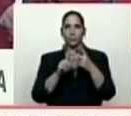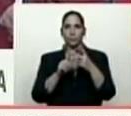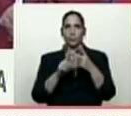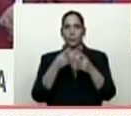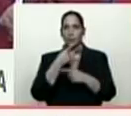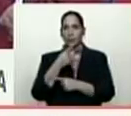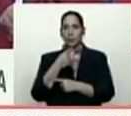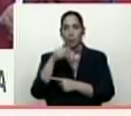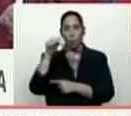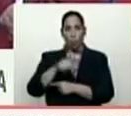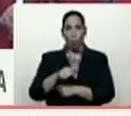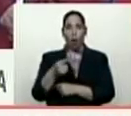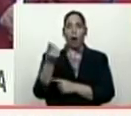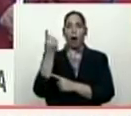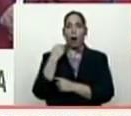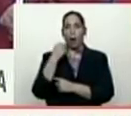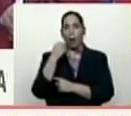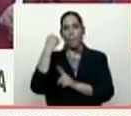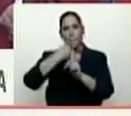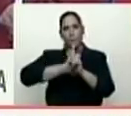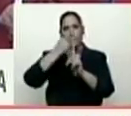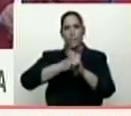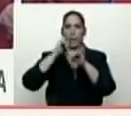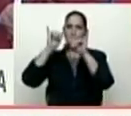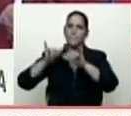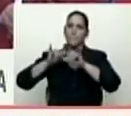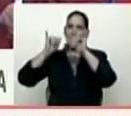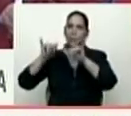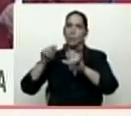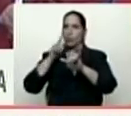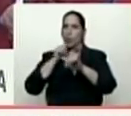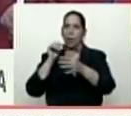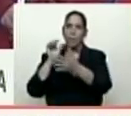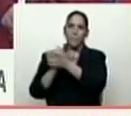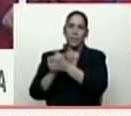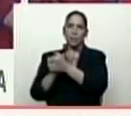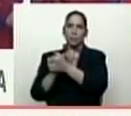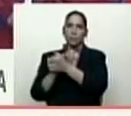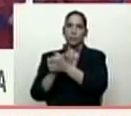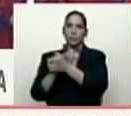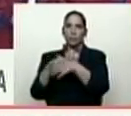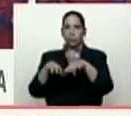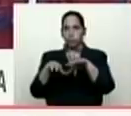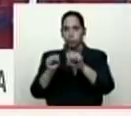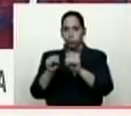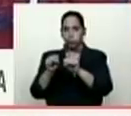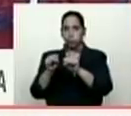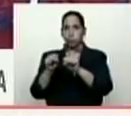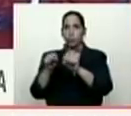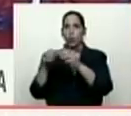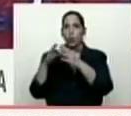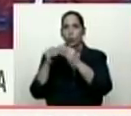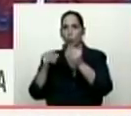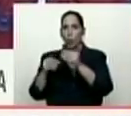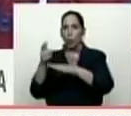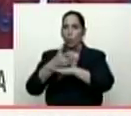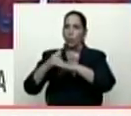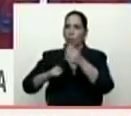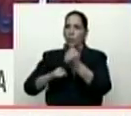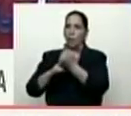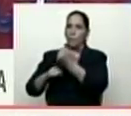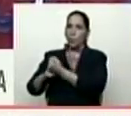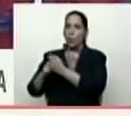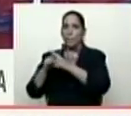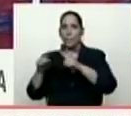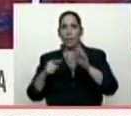hoy como ayer enfrentamos al mismo enemigo, el imperialismo con sus lacayos locales, pero con el